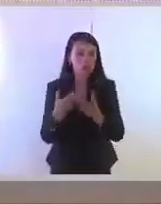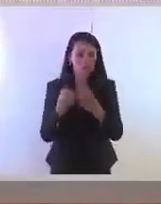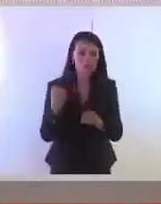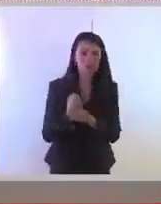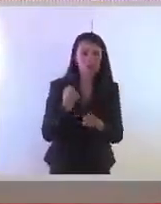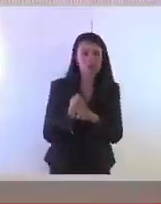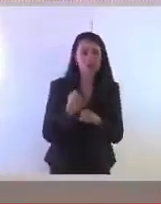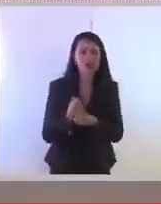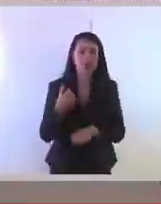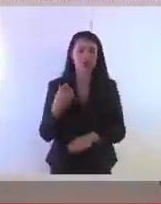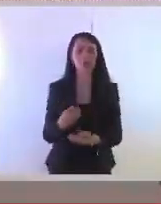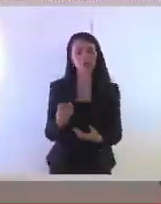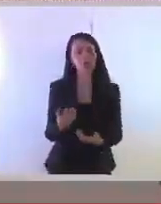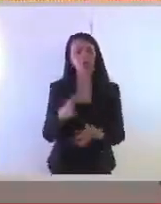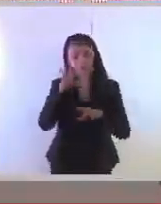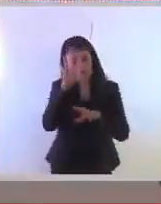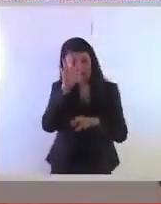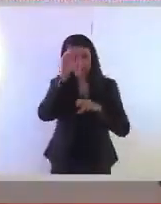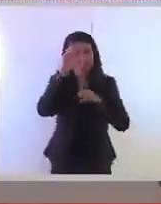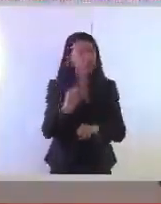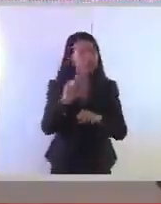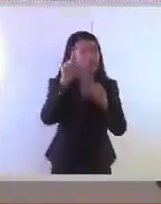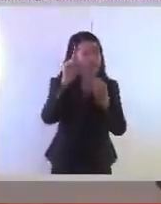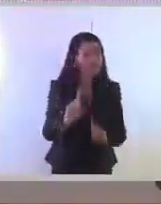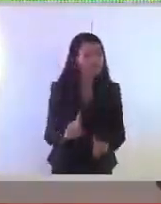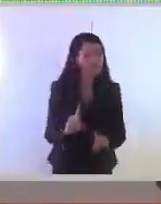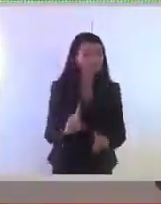sin capacidad de tomar ninguna decisión,